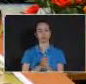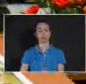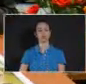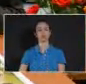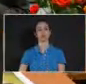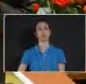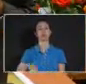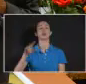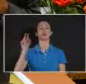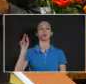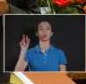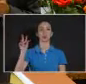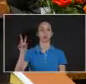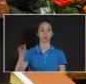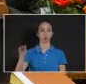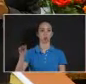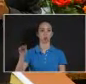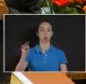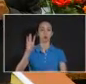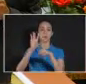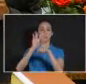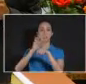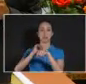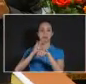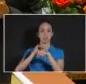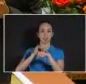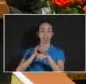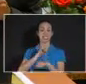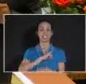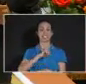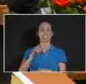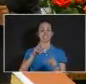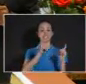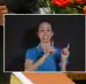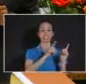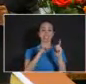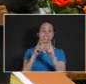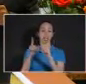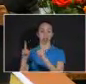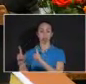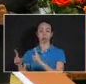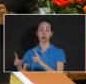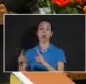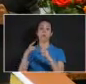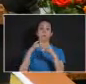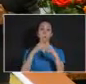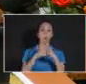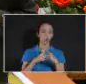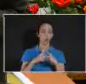No se deje guiar por profecías.